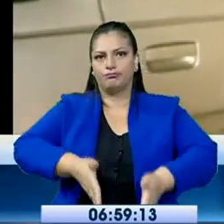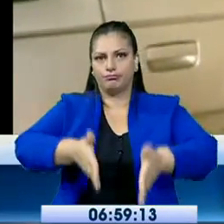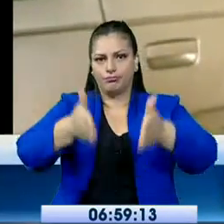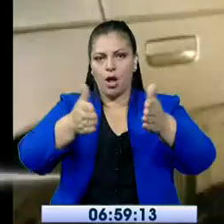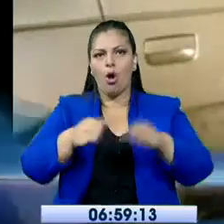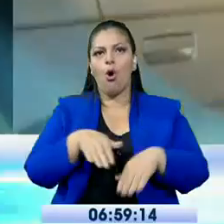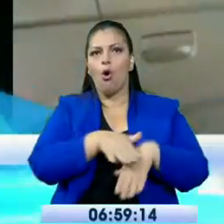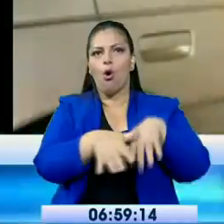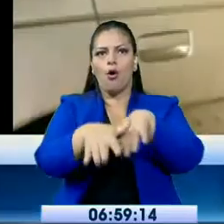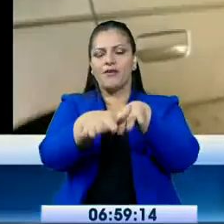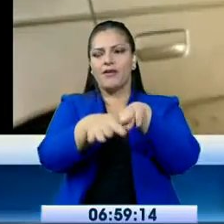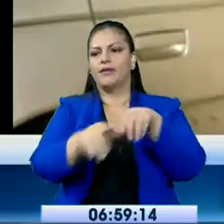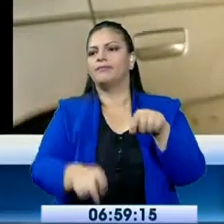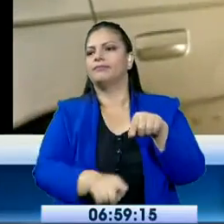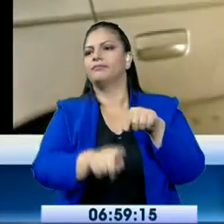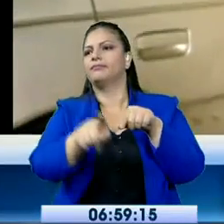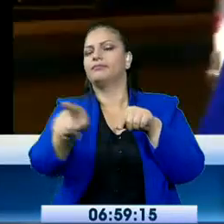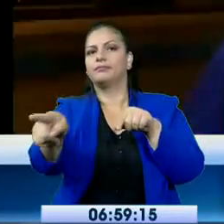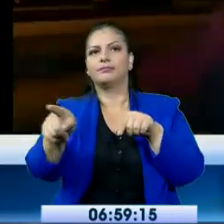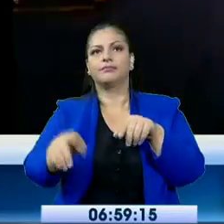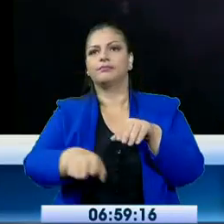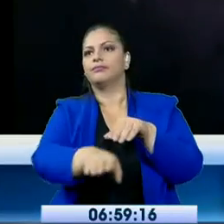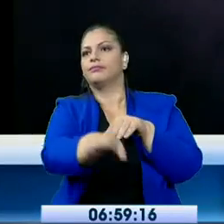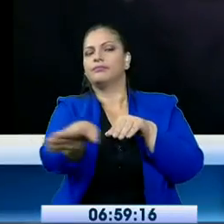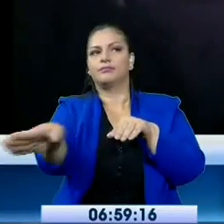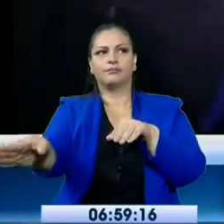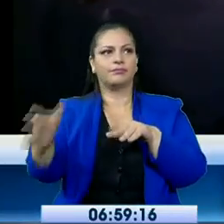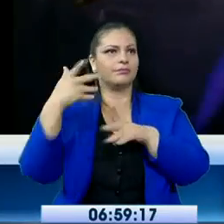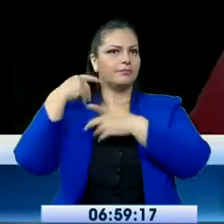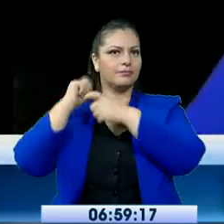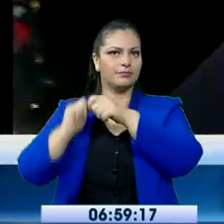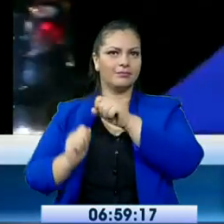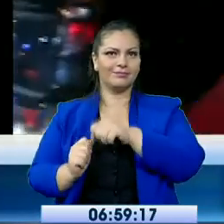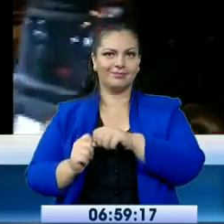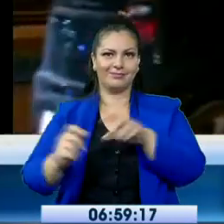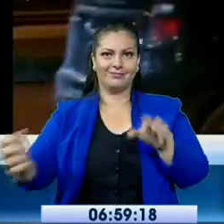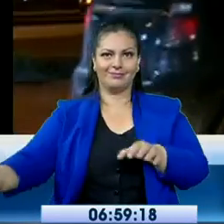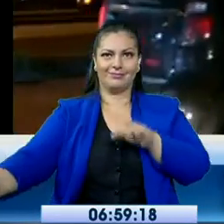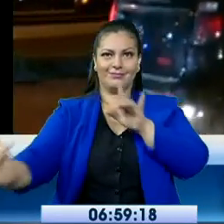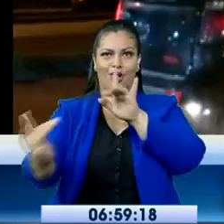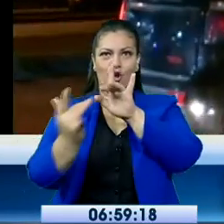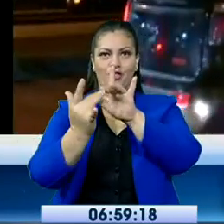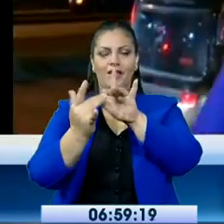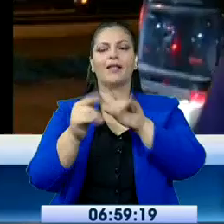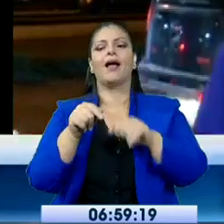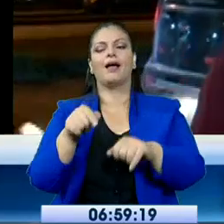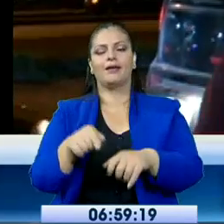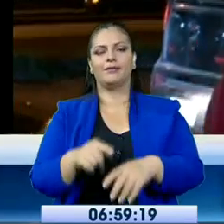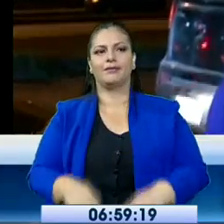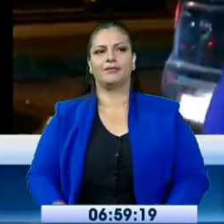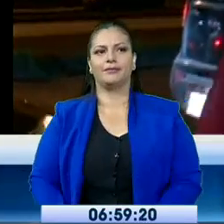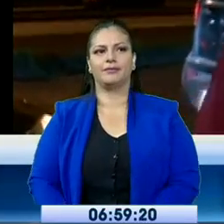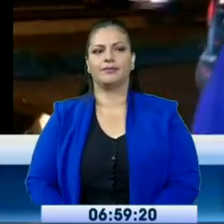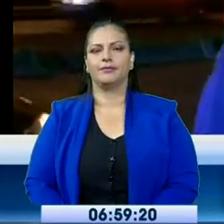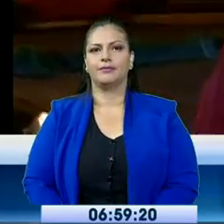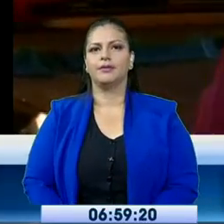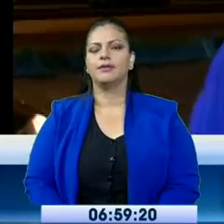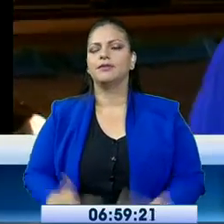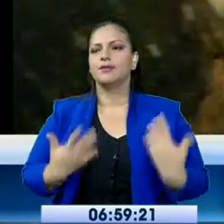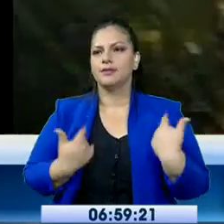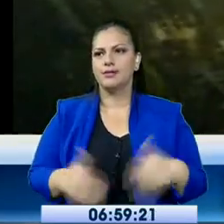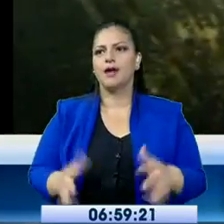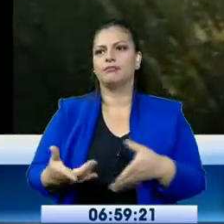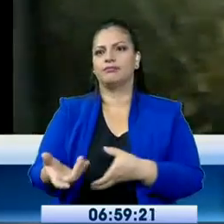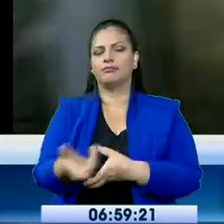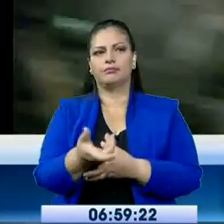de Jesús en el norte de la urbe. Ahí vino un tanquero y antes, gracias a Dios, él socorrió hasta que vengan los